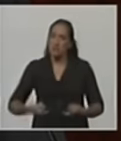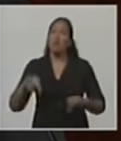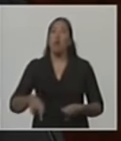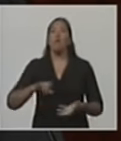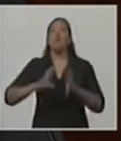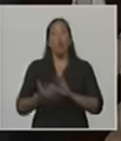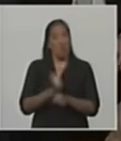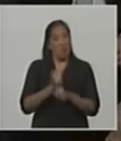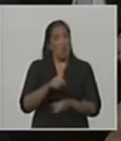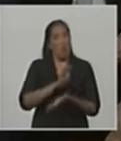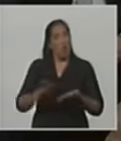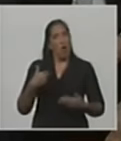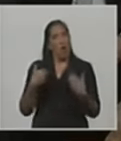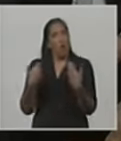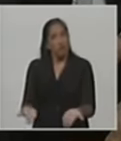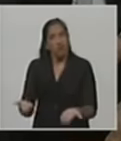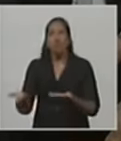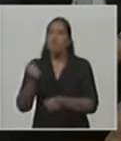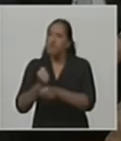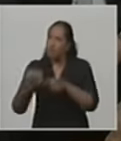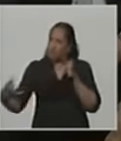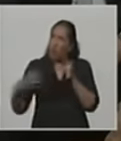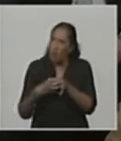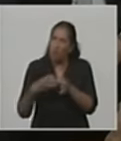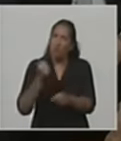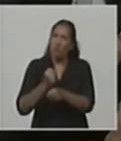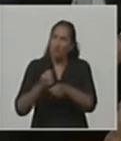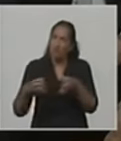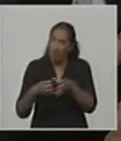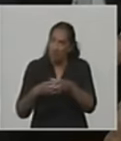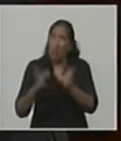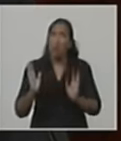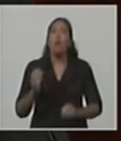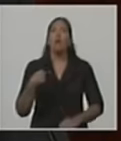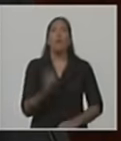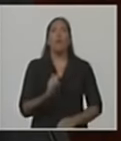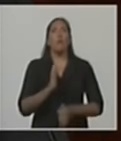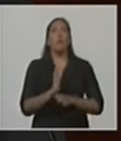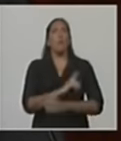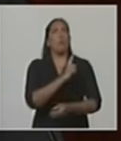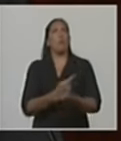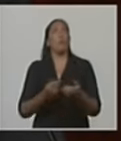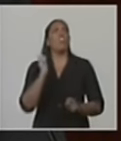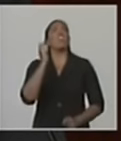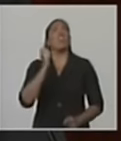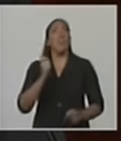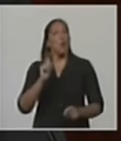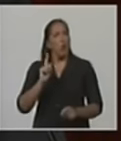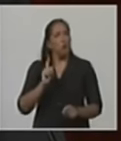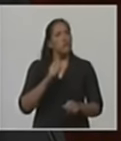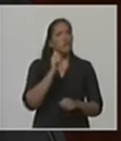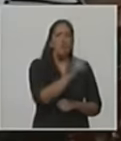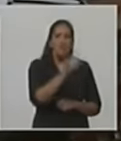de trabajar en equipo. Para nosotros el poder no es propiedad de nadie. Creemos realmente en la división de